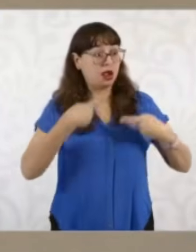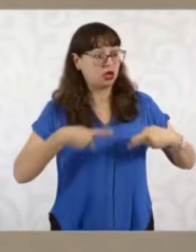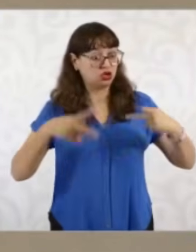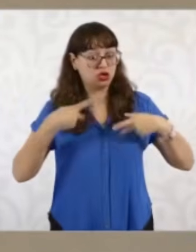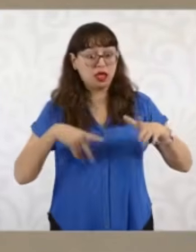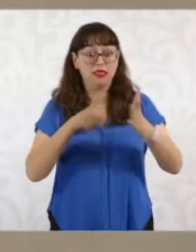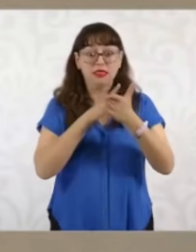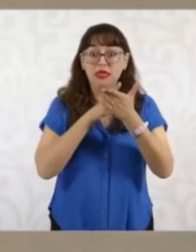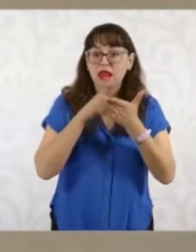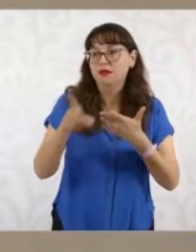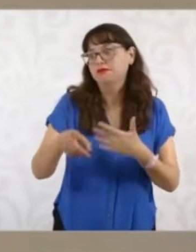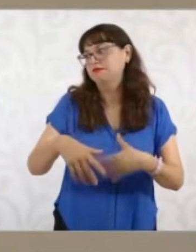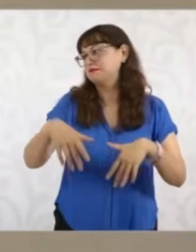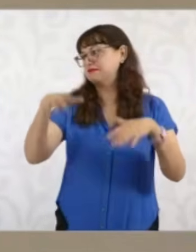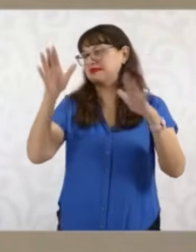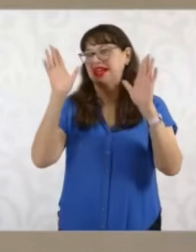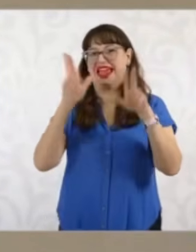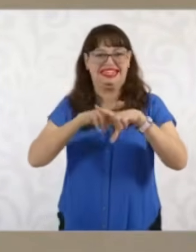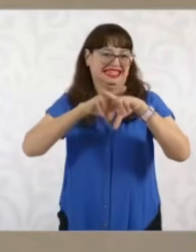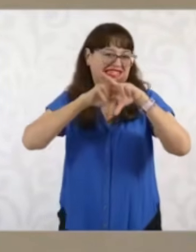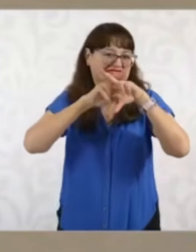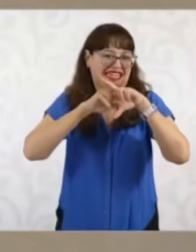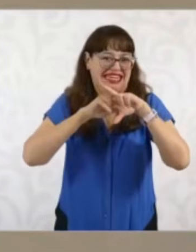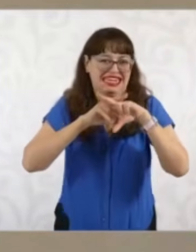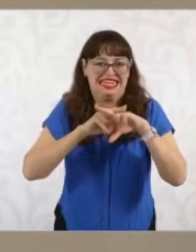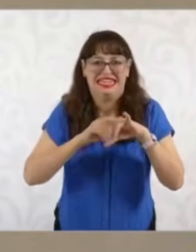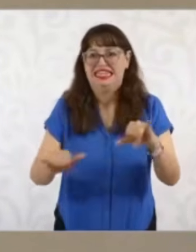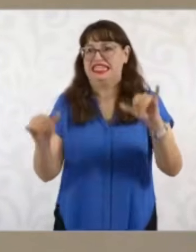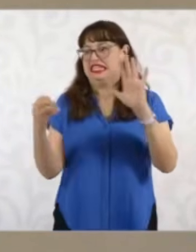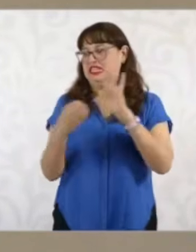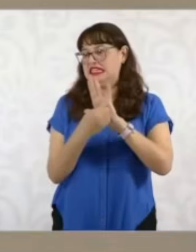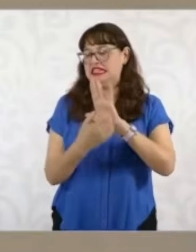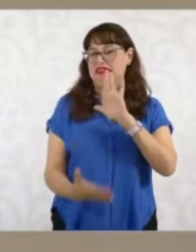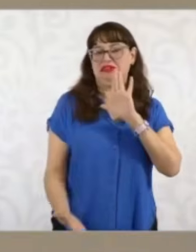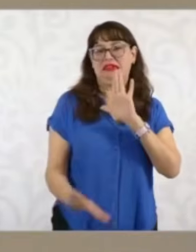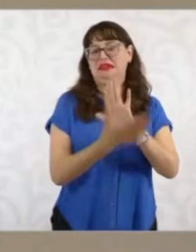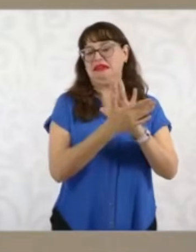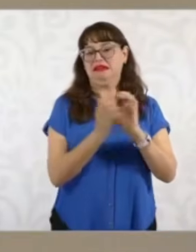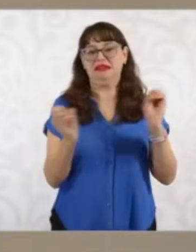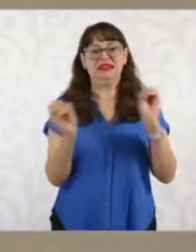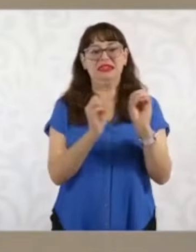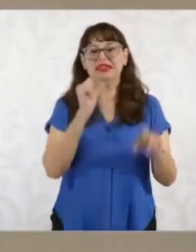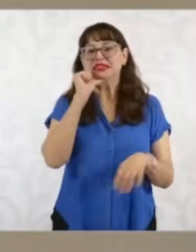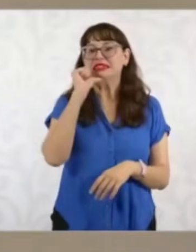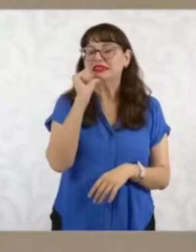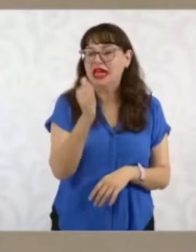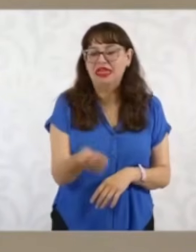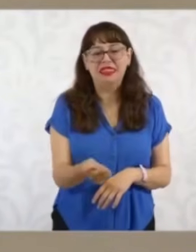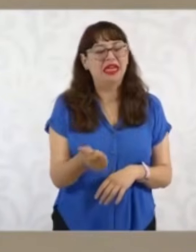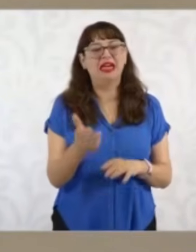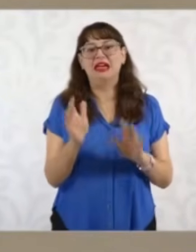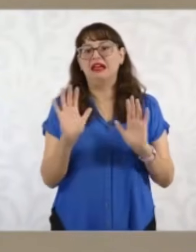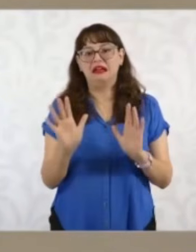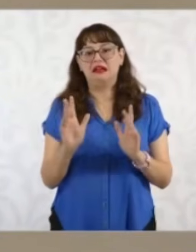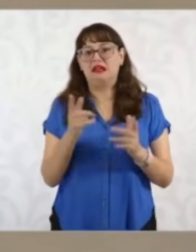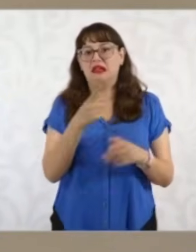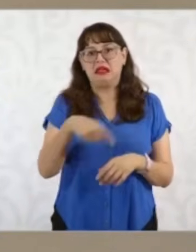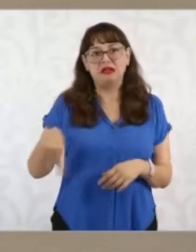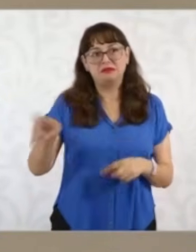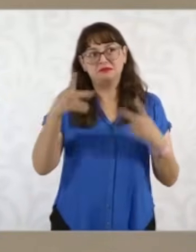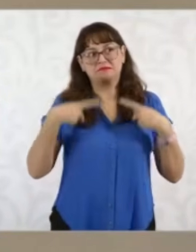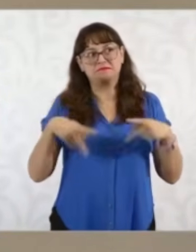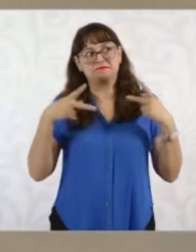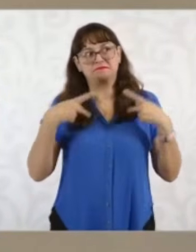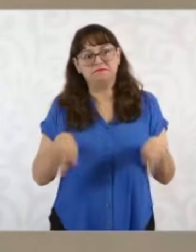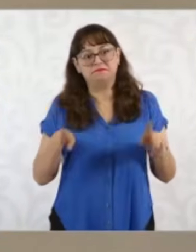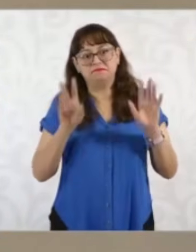o sea, no existía ni la consideración de lo que se escuchaba, lo que se veía, lo que se leía por parte de la